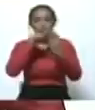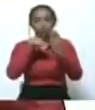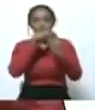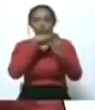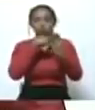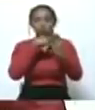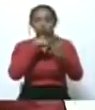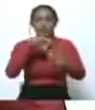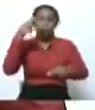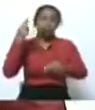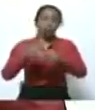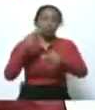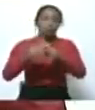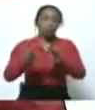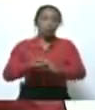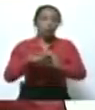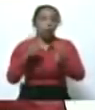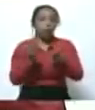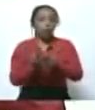es un peligro para el mundo.